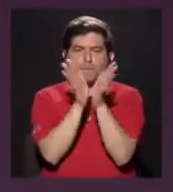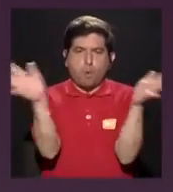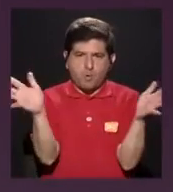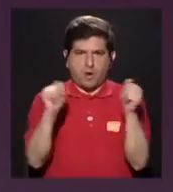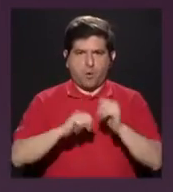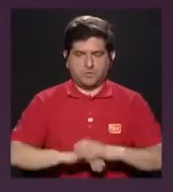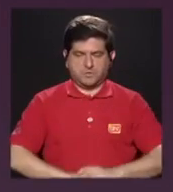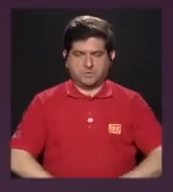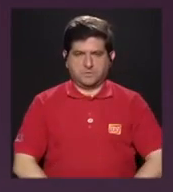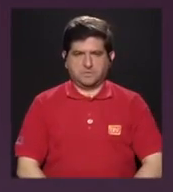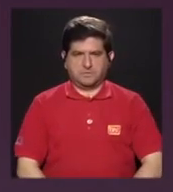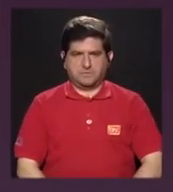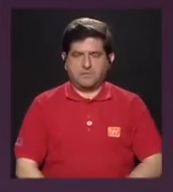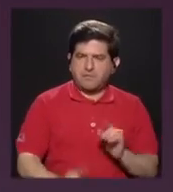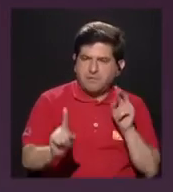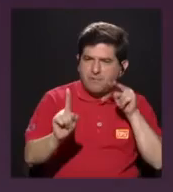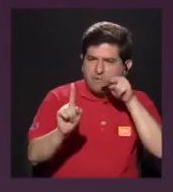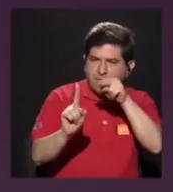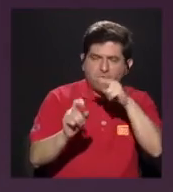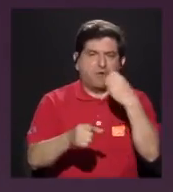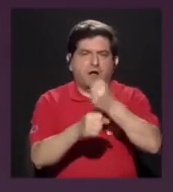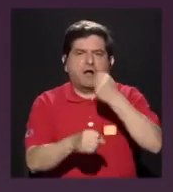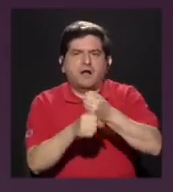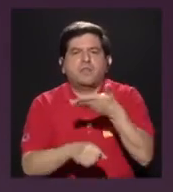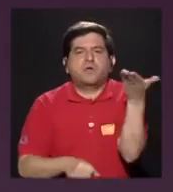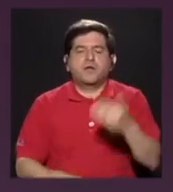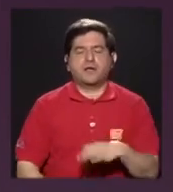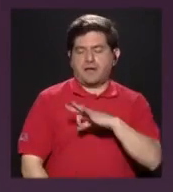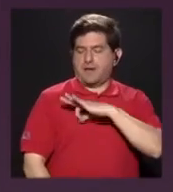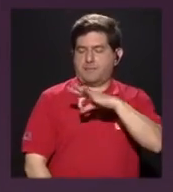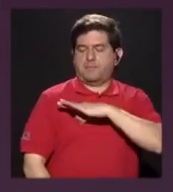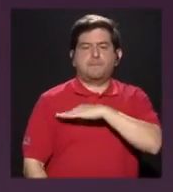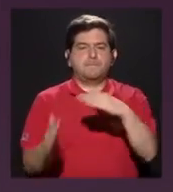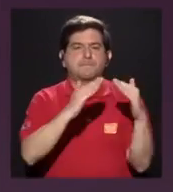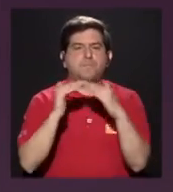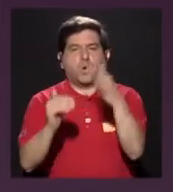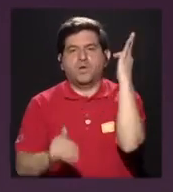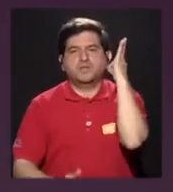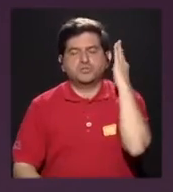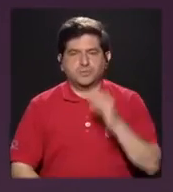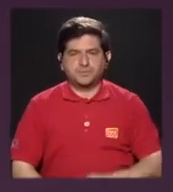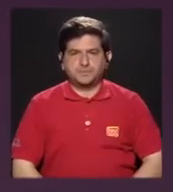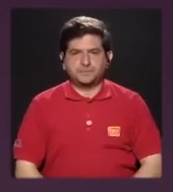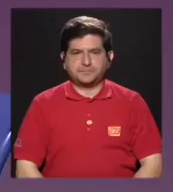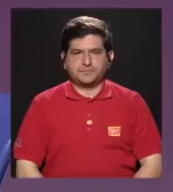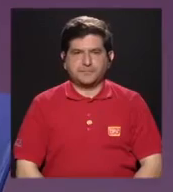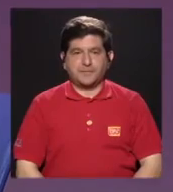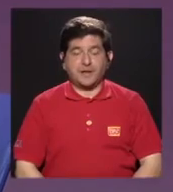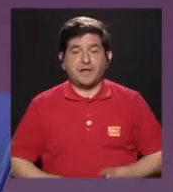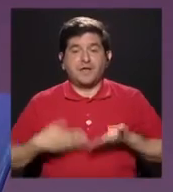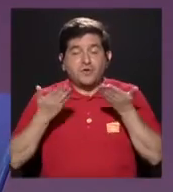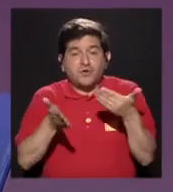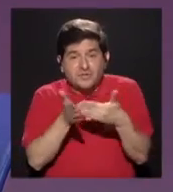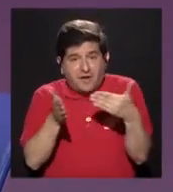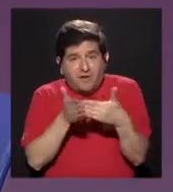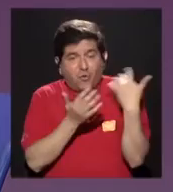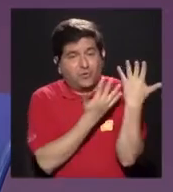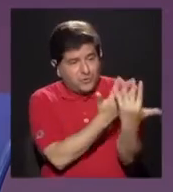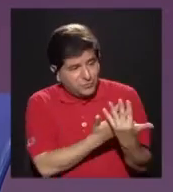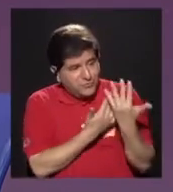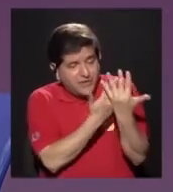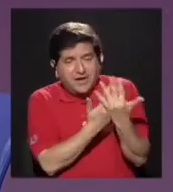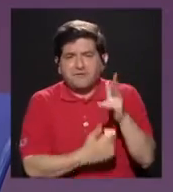y dirigiendo su trabajo en favor de la población femenina nosotros devuelven las esperanzas esto realmente